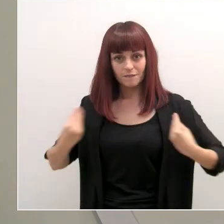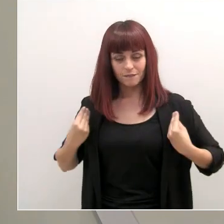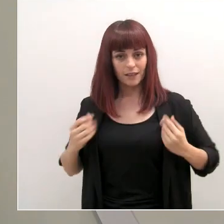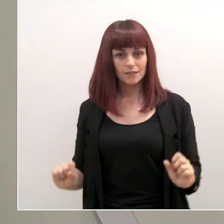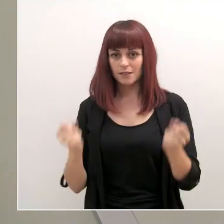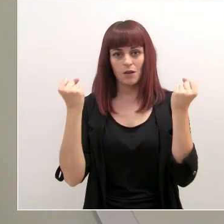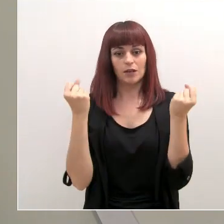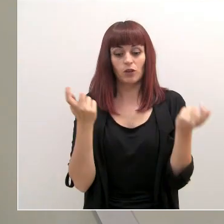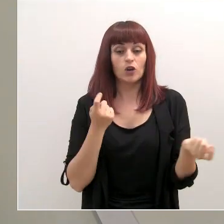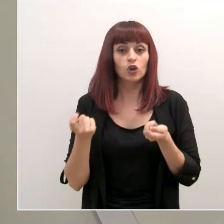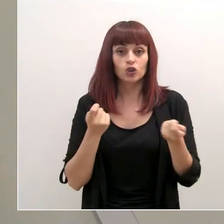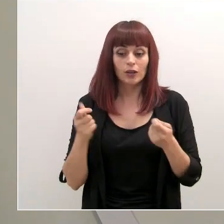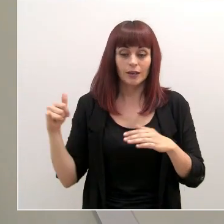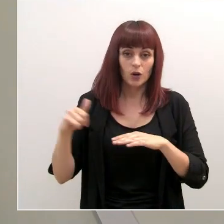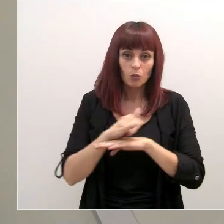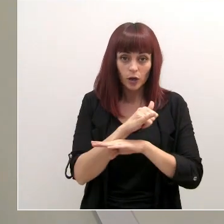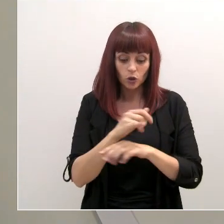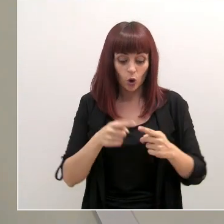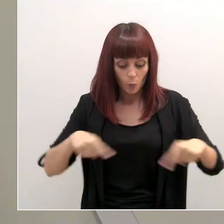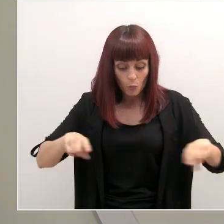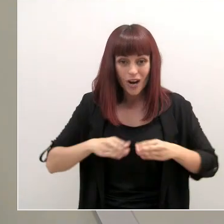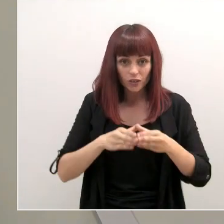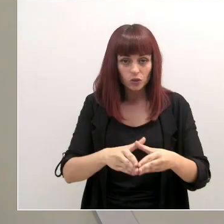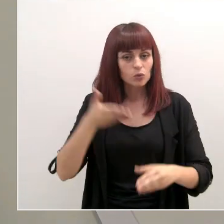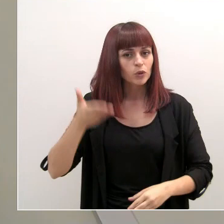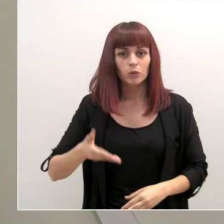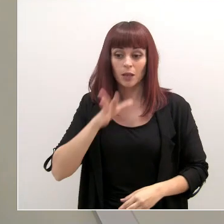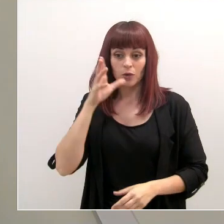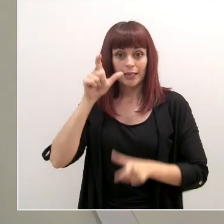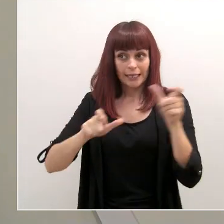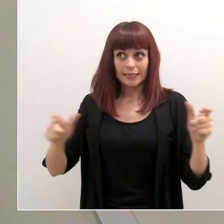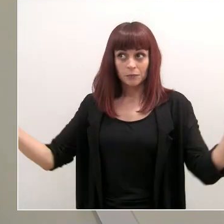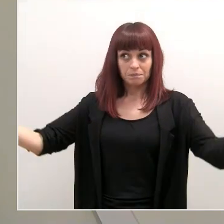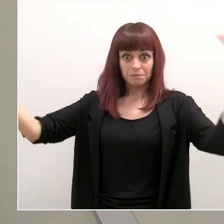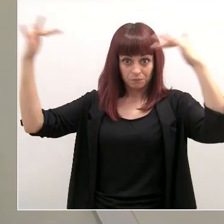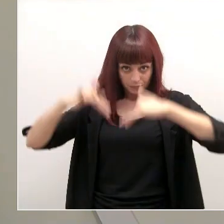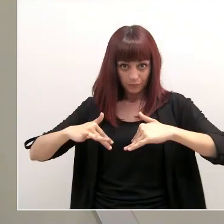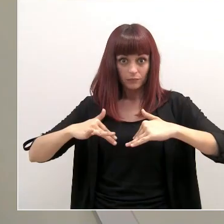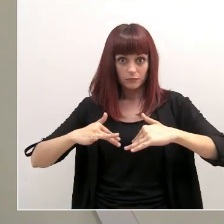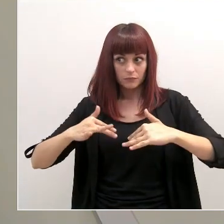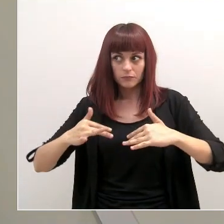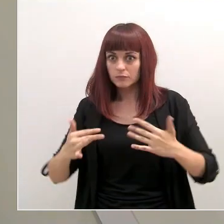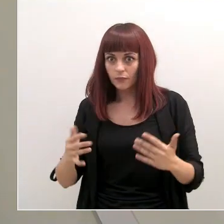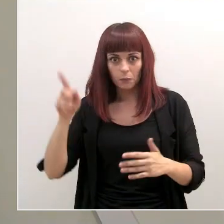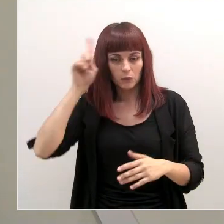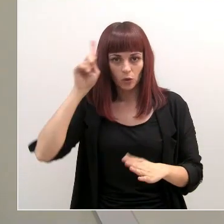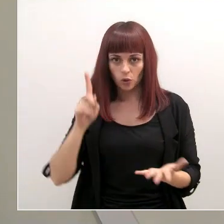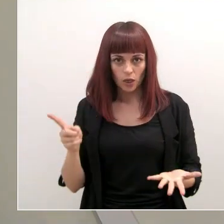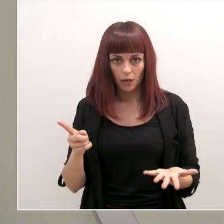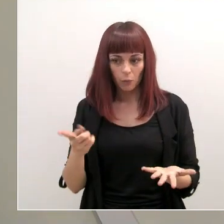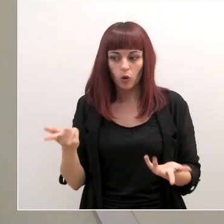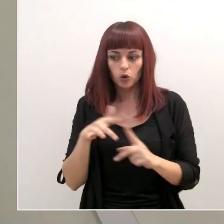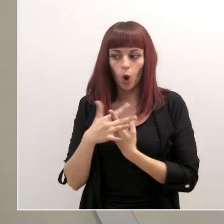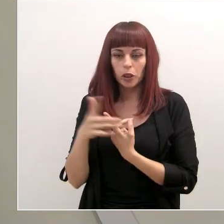controles en aeropuertos y portuarios son muy importantes porque nos viene gente de fuera en la que no sabemos en